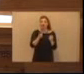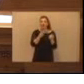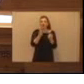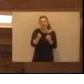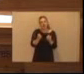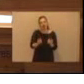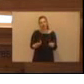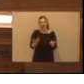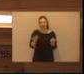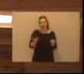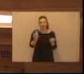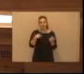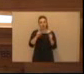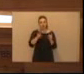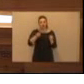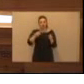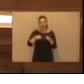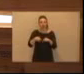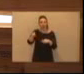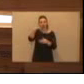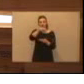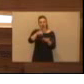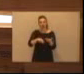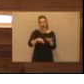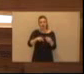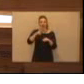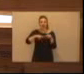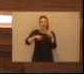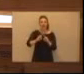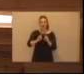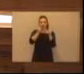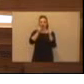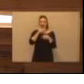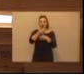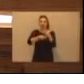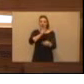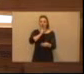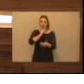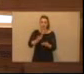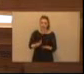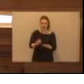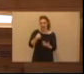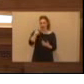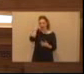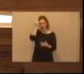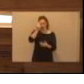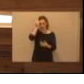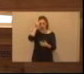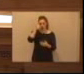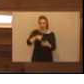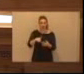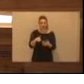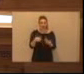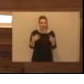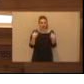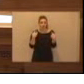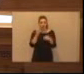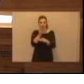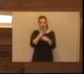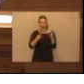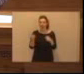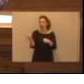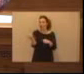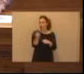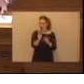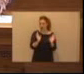revisar ya, ponernos el casco e ir a revisar las infraestructuras según se están desarrollando. Yo creo, señorías, que este no es el cometido de esta Cámara. En